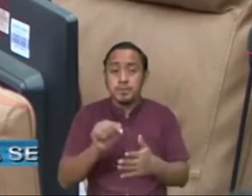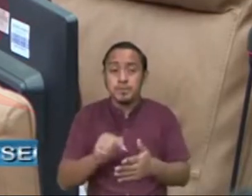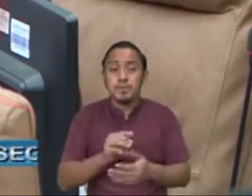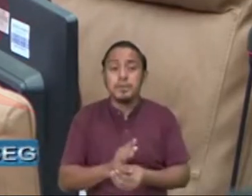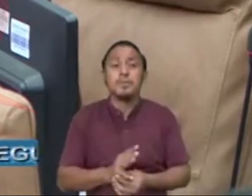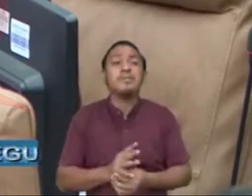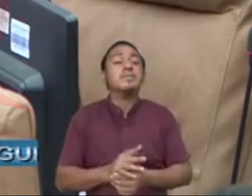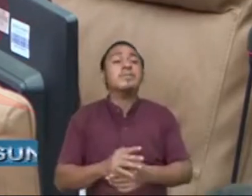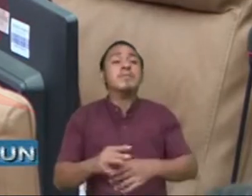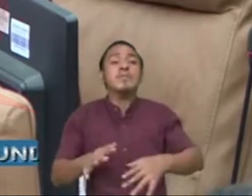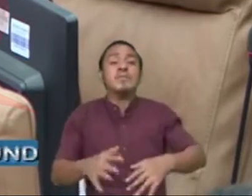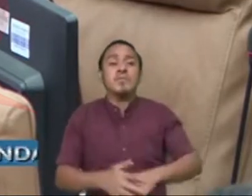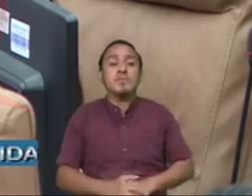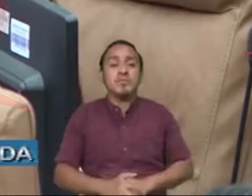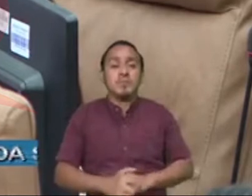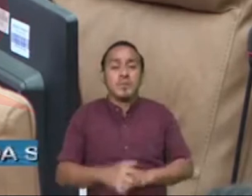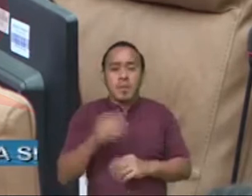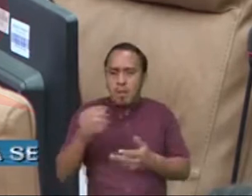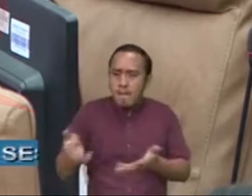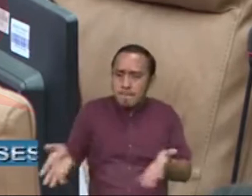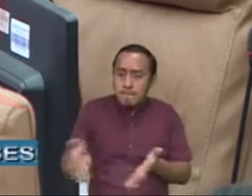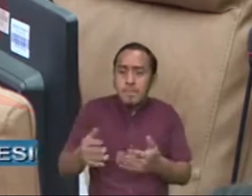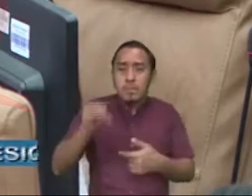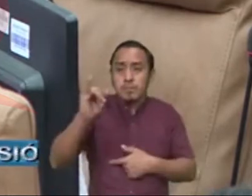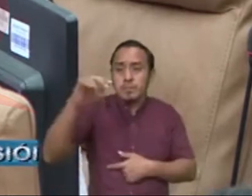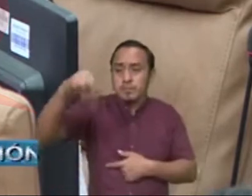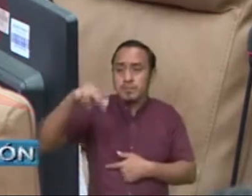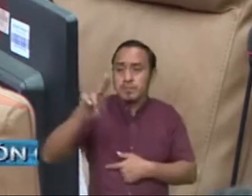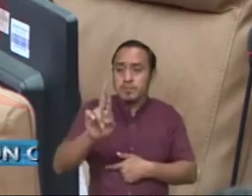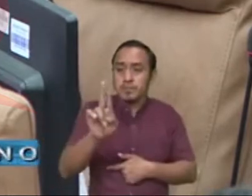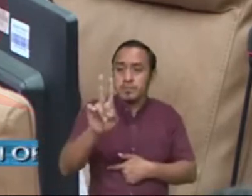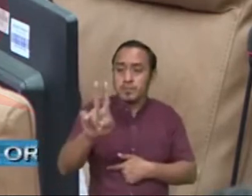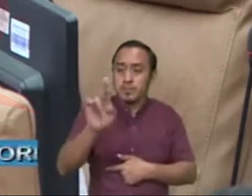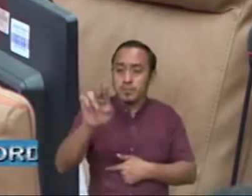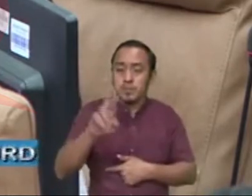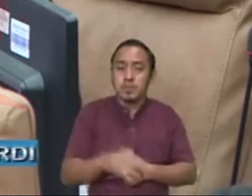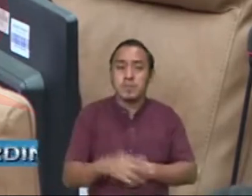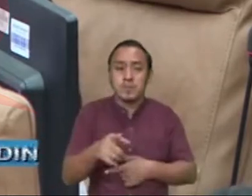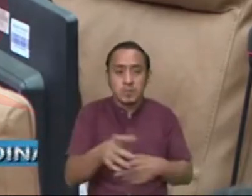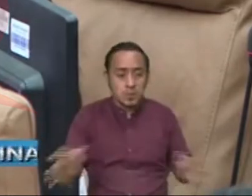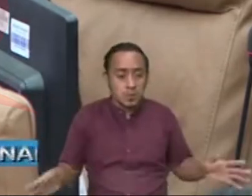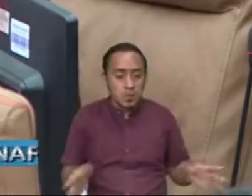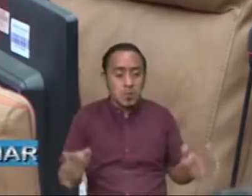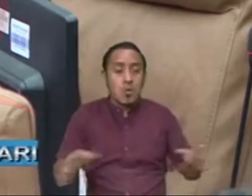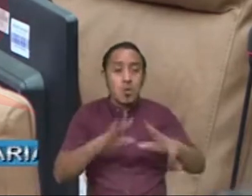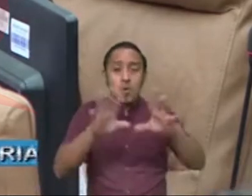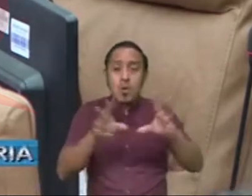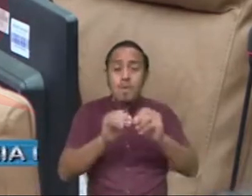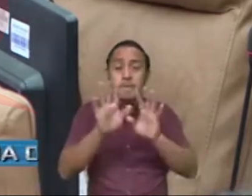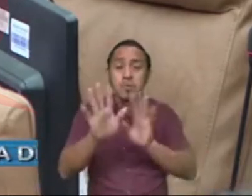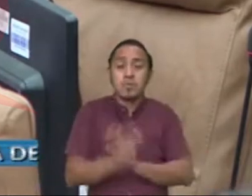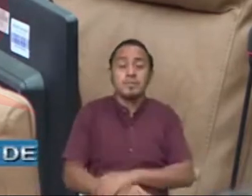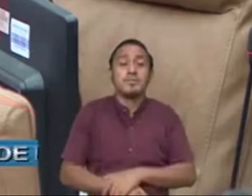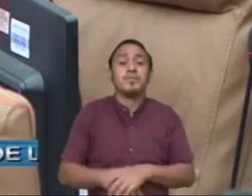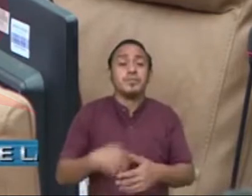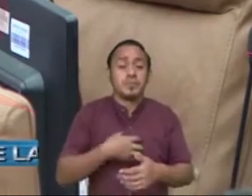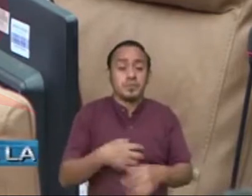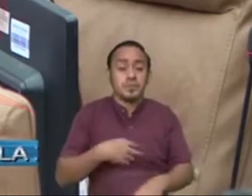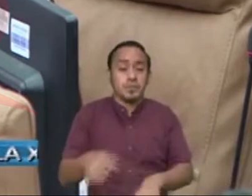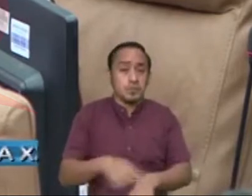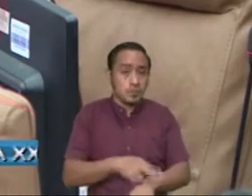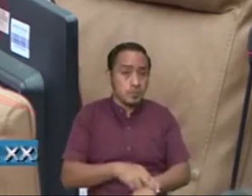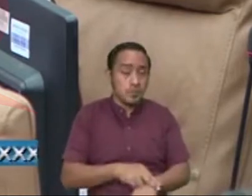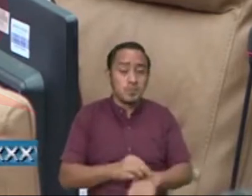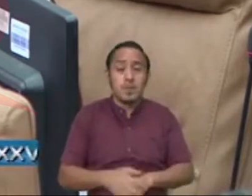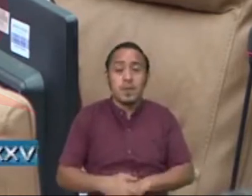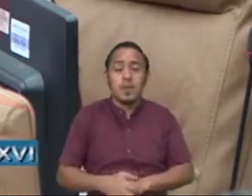rector de la vivienda urbana y rural y promotor del fortalecimiento del sector en su totalidad en todo el territorio nacional. En